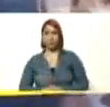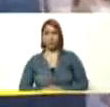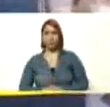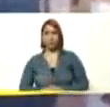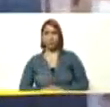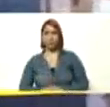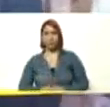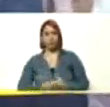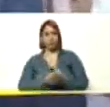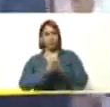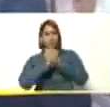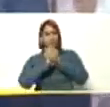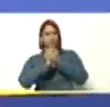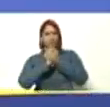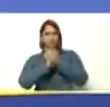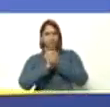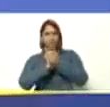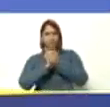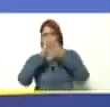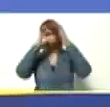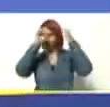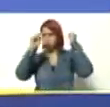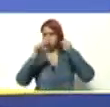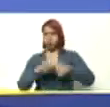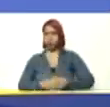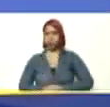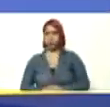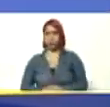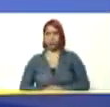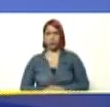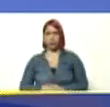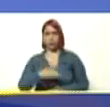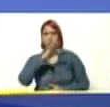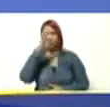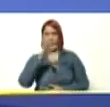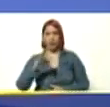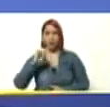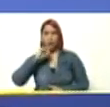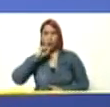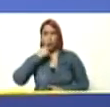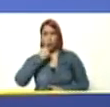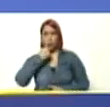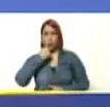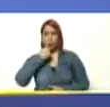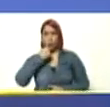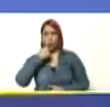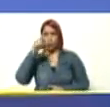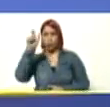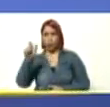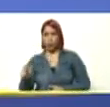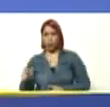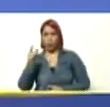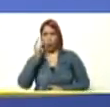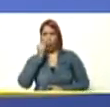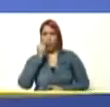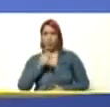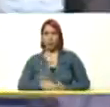Mi amigo y compañero embajador de la Federación de Rusia, Sergei Melik.